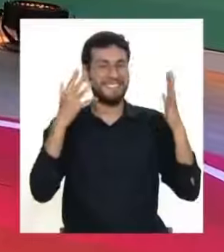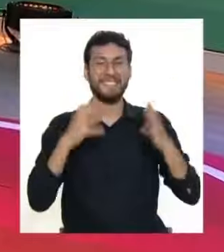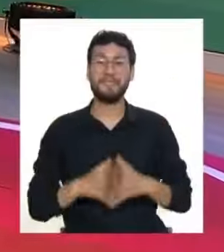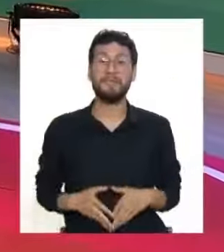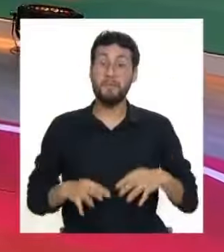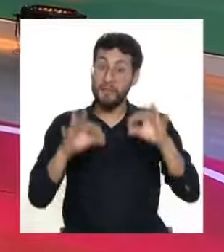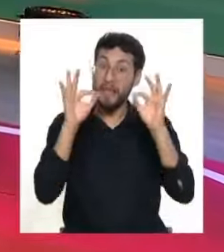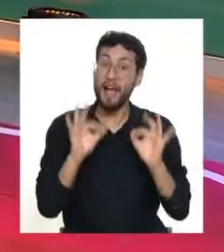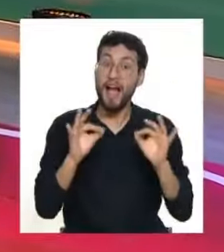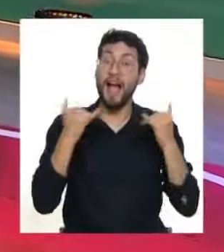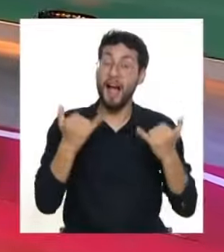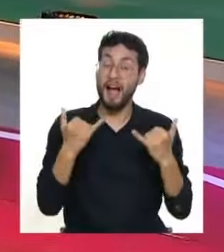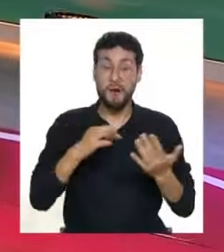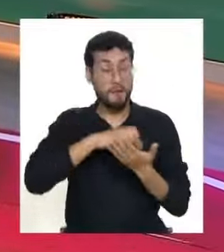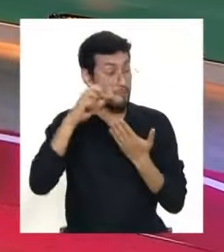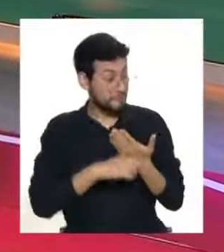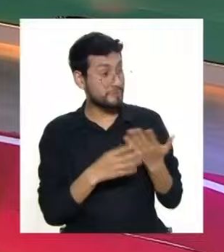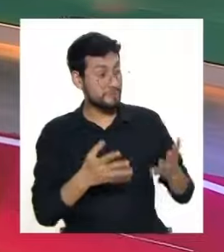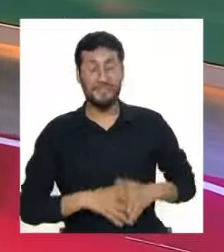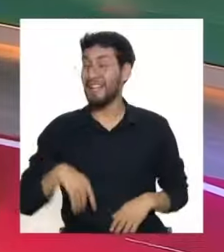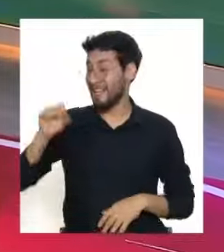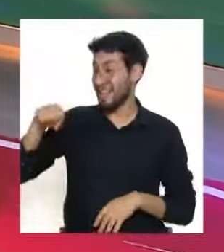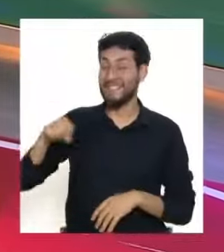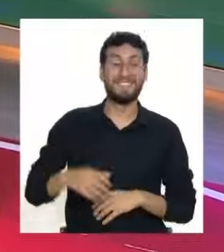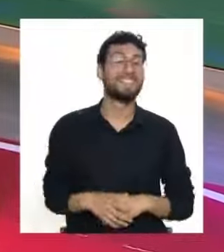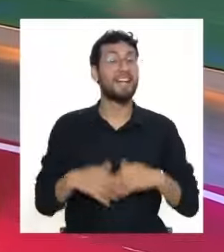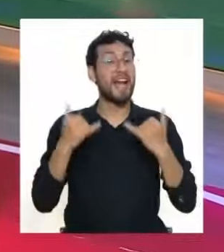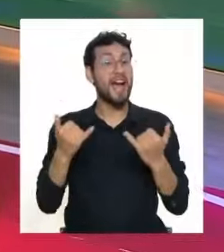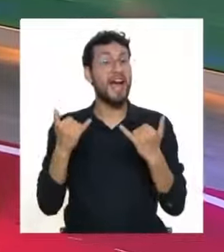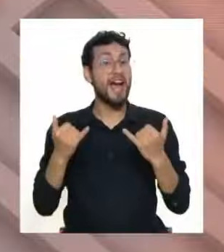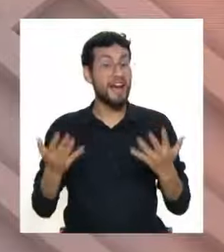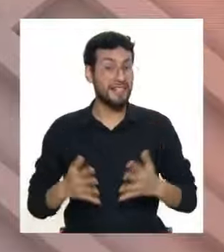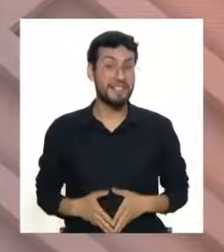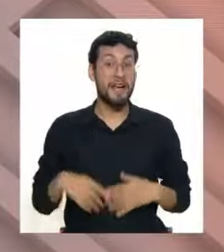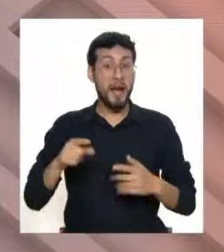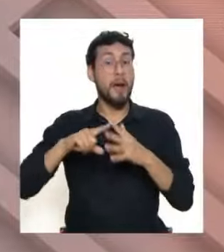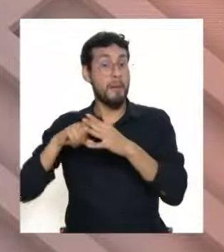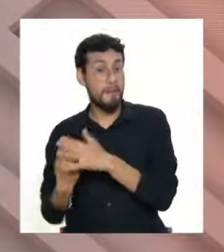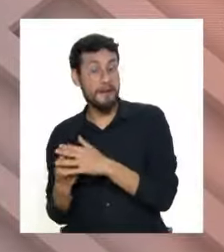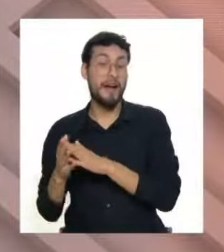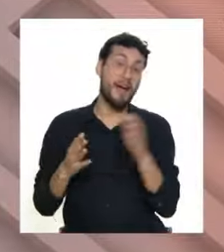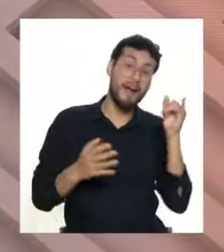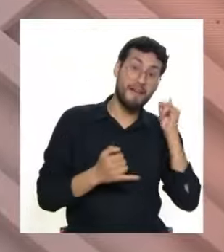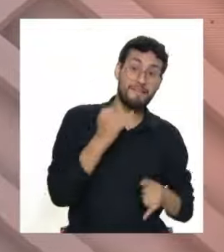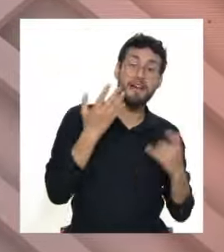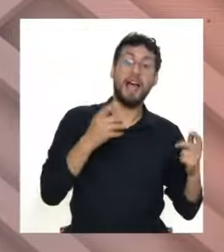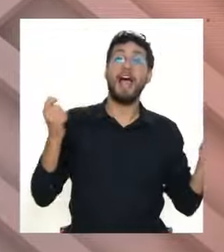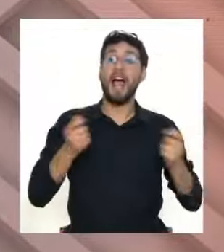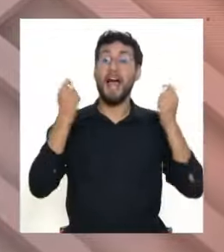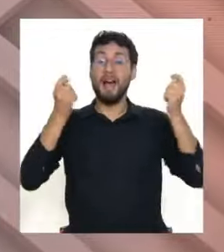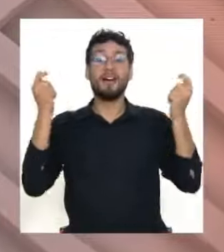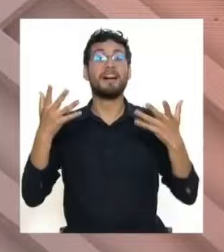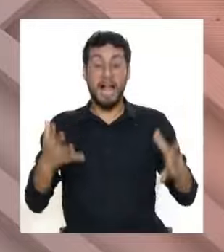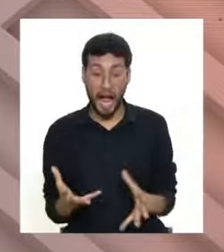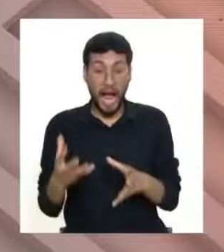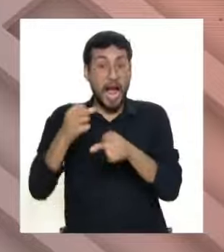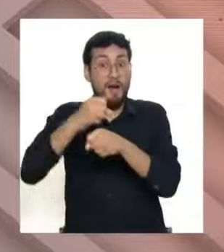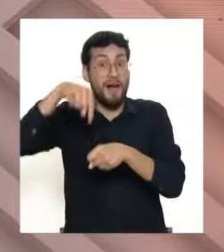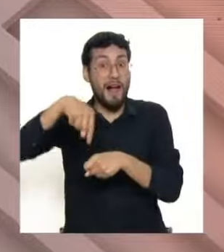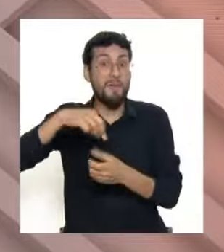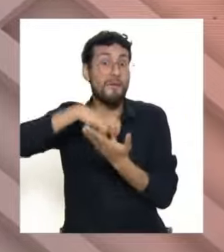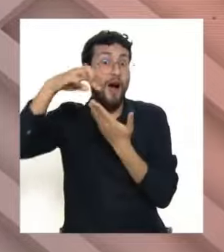Y eso es lo que vamos a hacer en el programa, mi querida Uchi. Porque hoy día tenemos de principio a fin la celebración, la fiesta de San Juan aquí